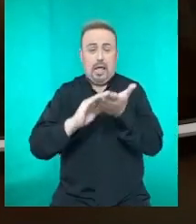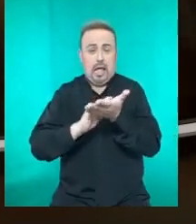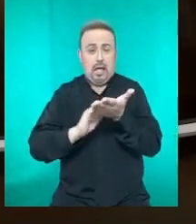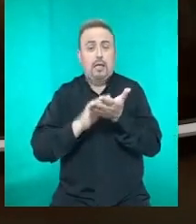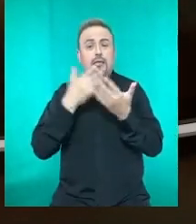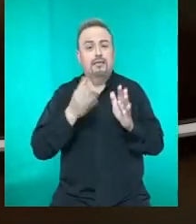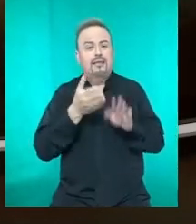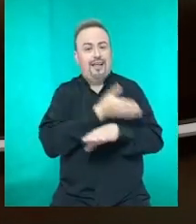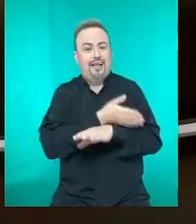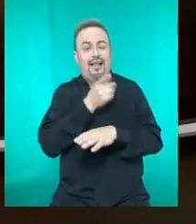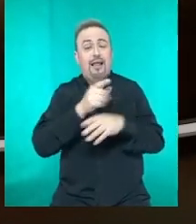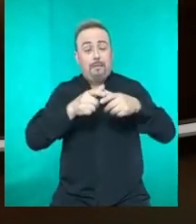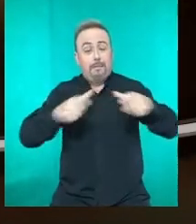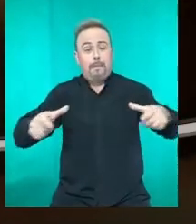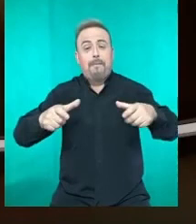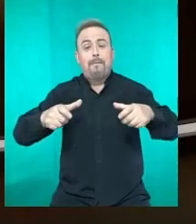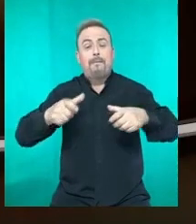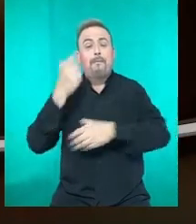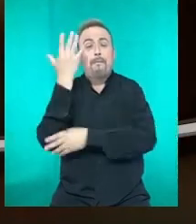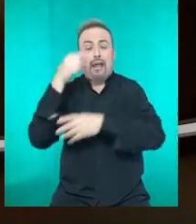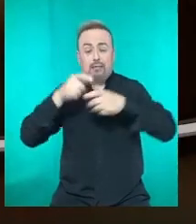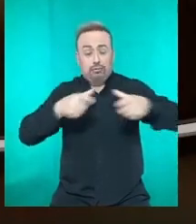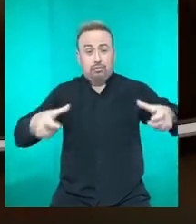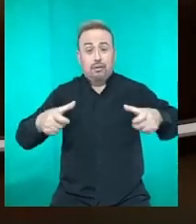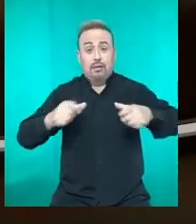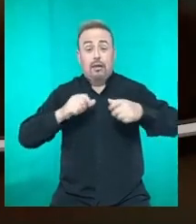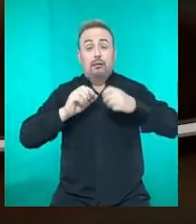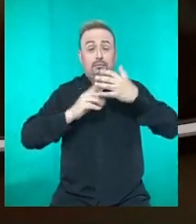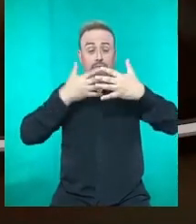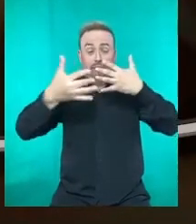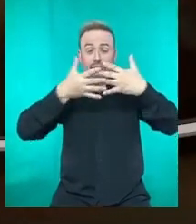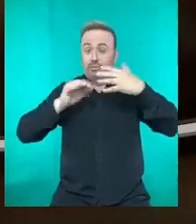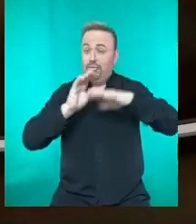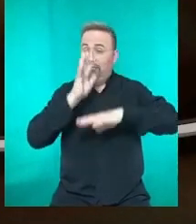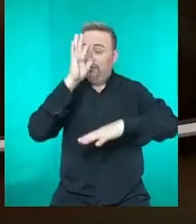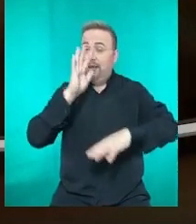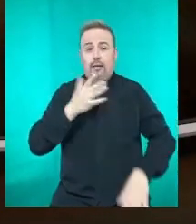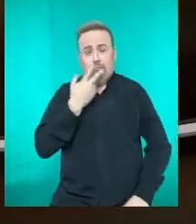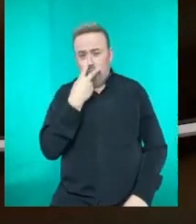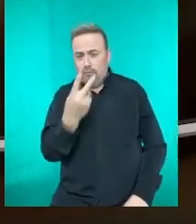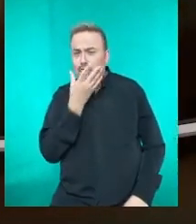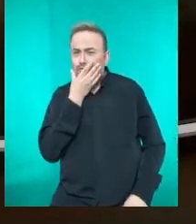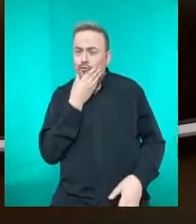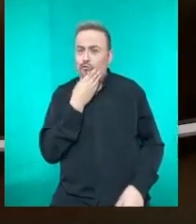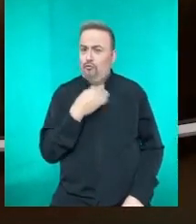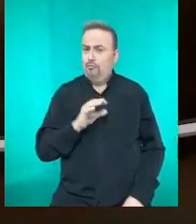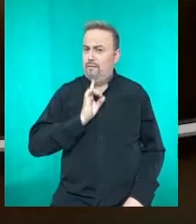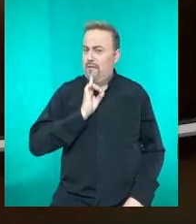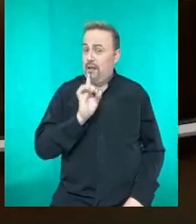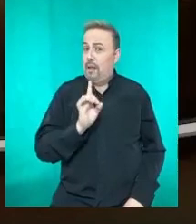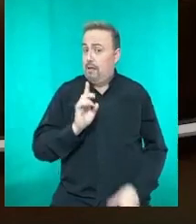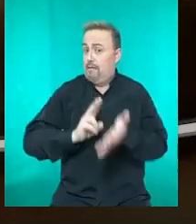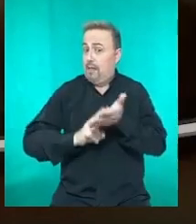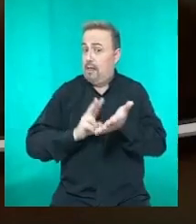les mostraba de la madera translúcida se ve muy elegante, se ve muy llamativo, muy vistoso. Efectivamente así lo es,